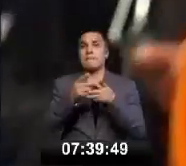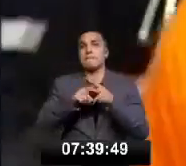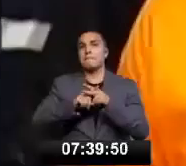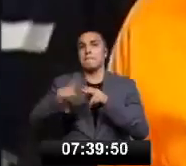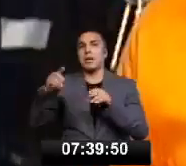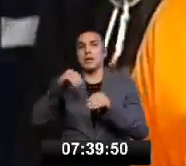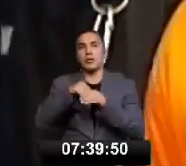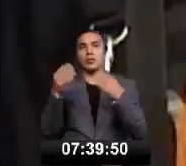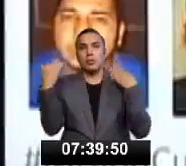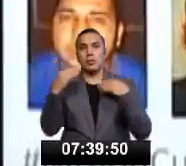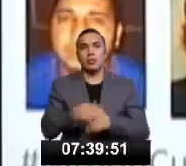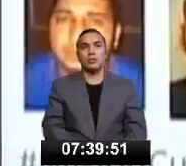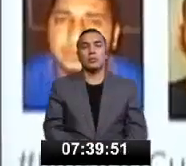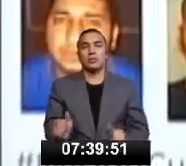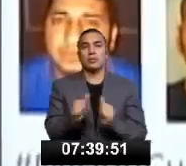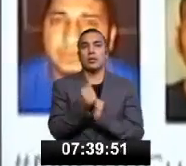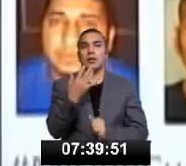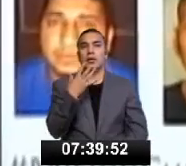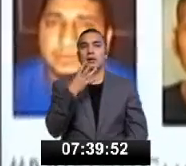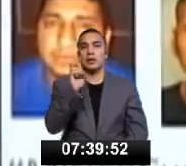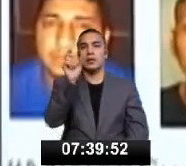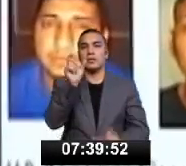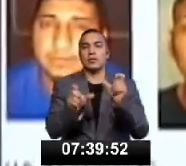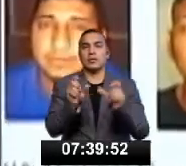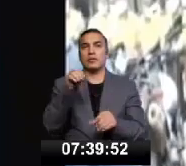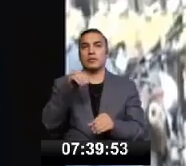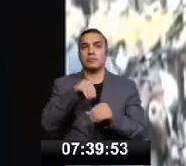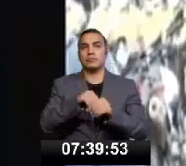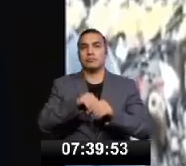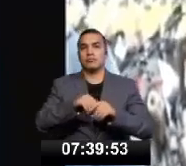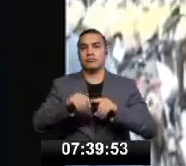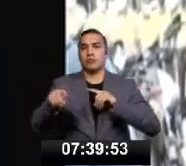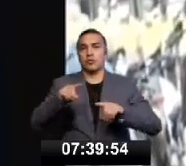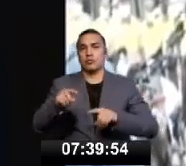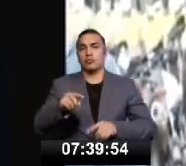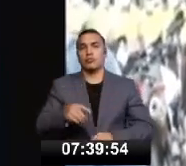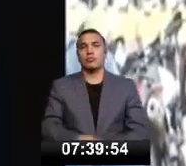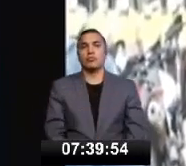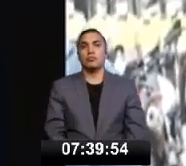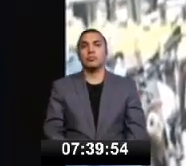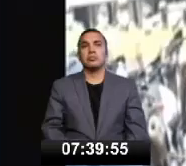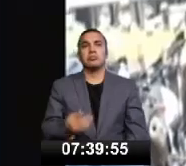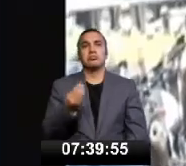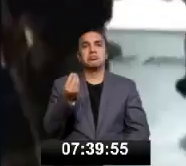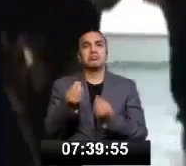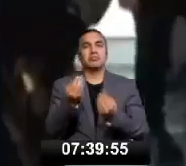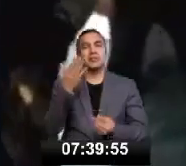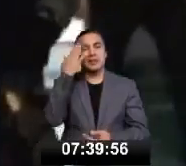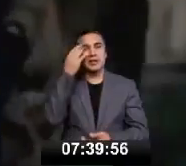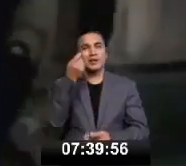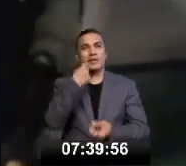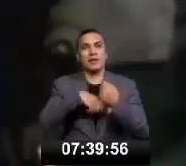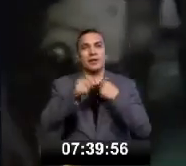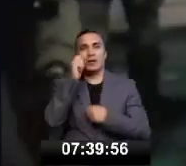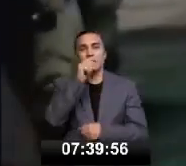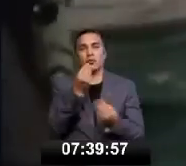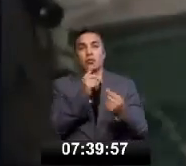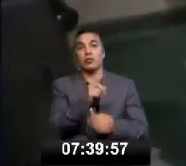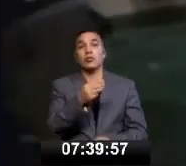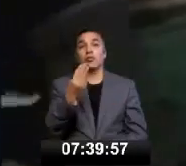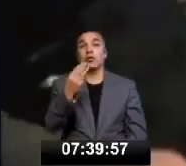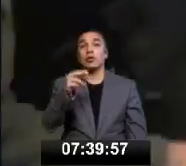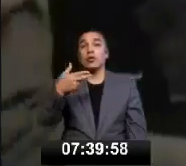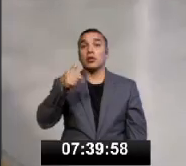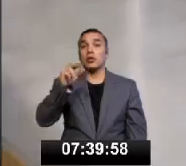en Guayaquil, junto a 17 de sus lugartenientes. Todos conocemos a qué se dedica esta organización. Washington Prado,